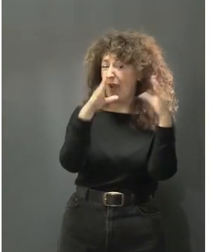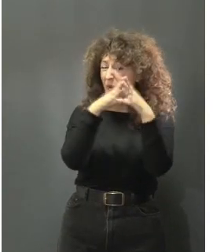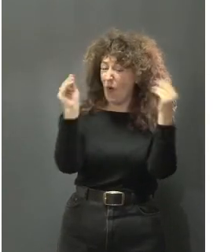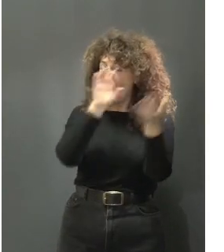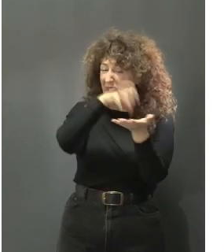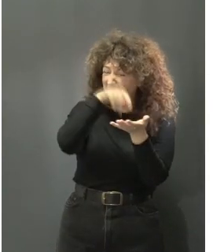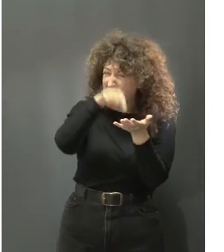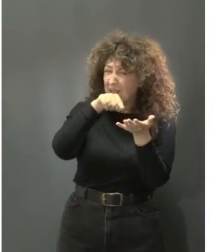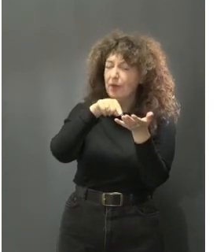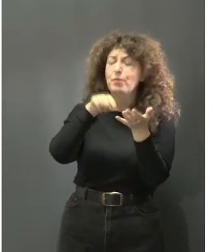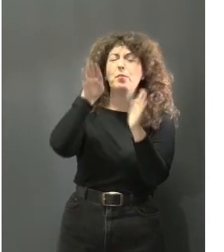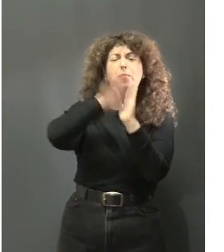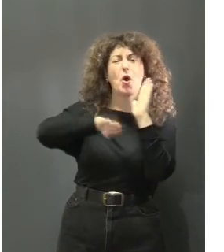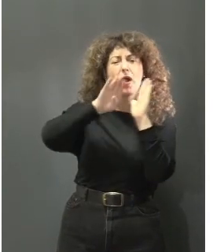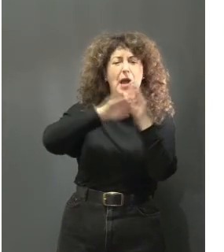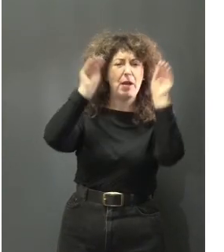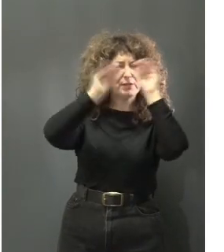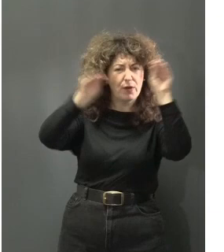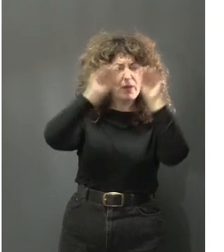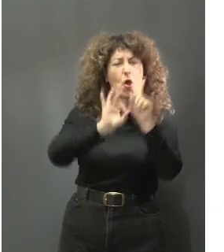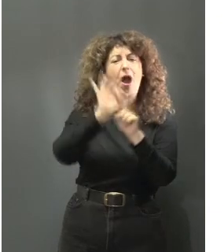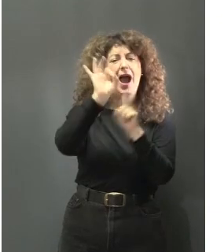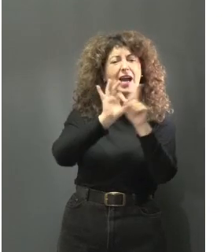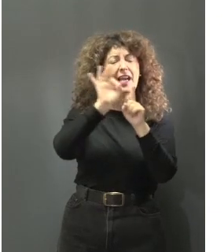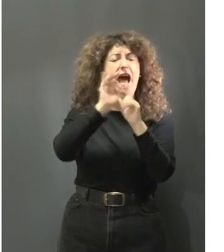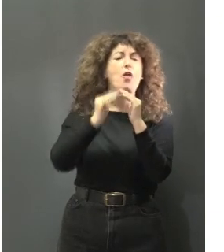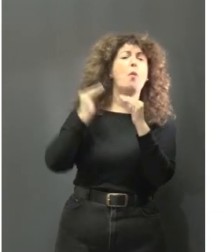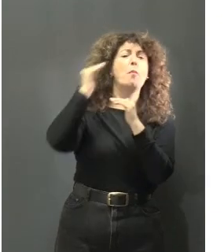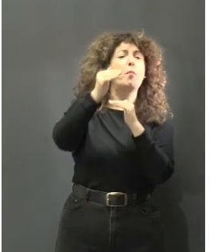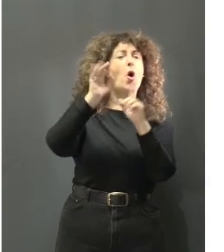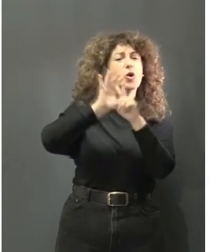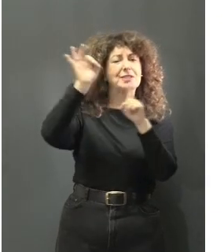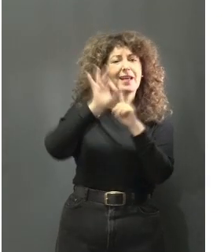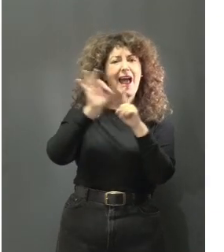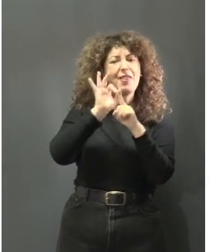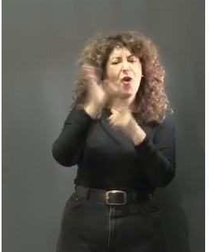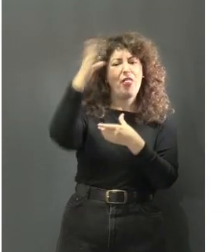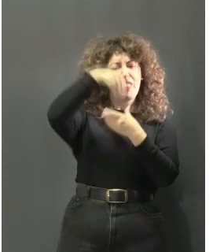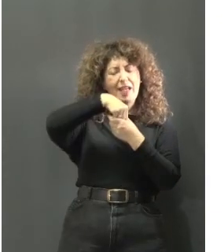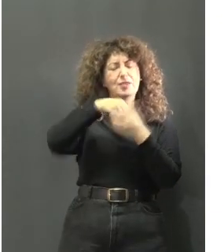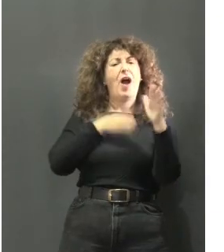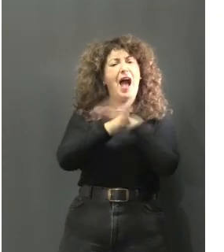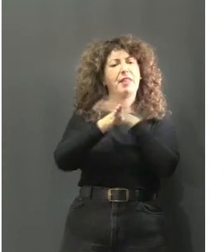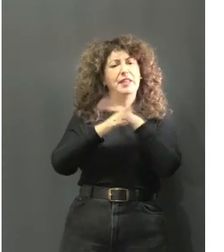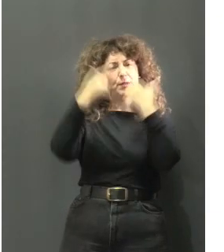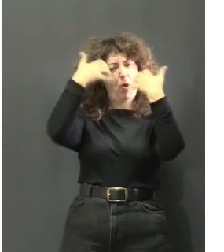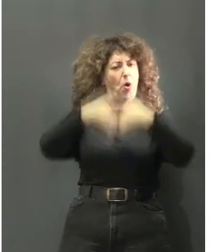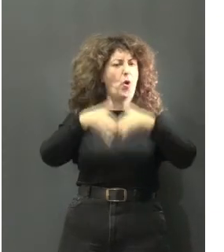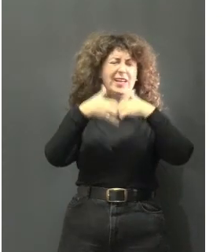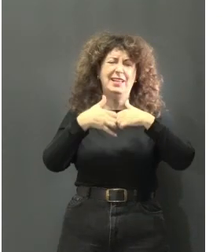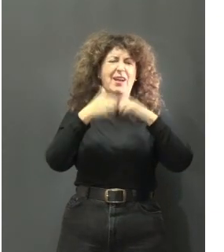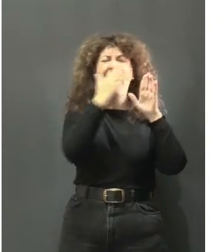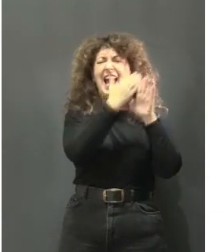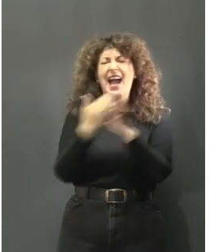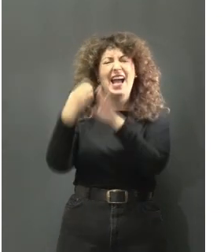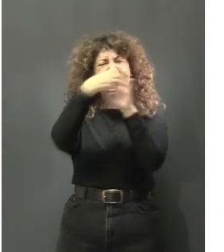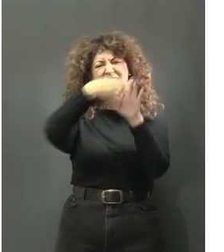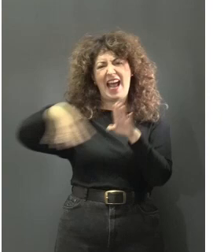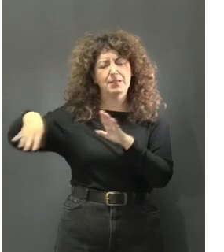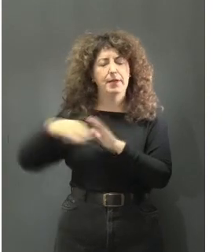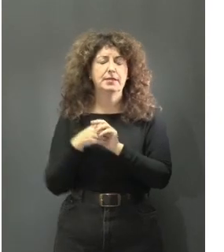de formación, grado, posgrado, para incorporar la accesibilidad cognitiva de forma transversal, desde, como decíamos ayer,